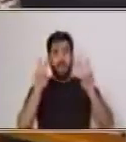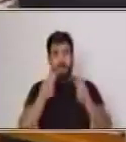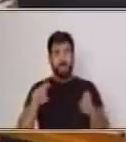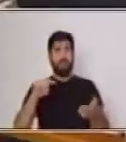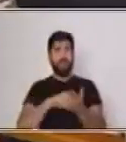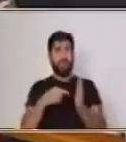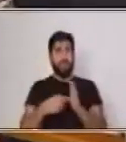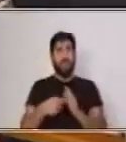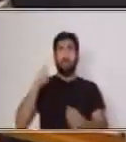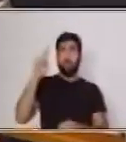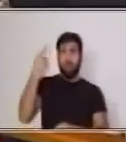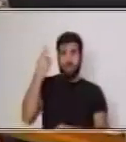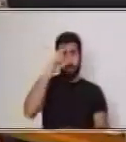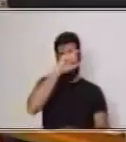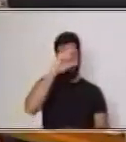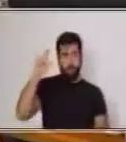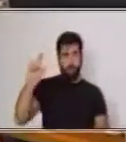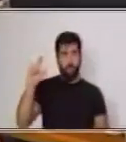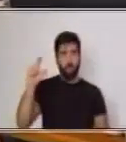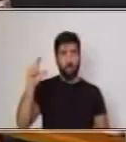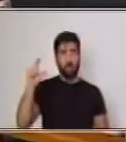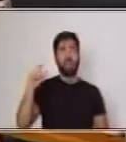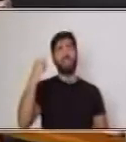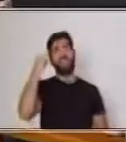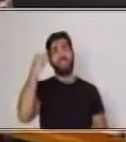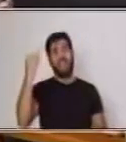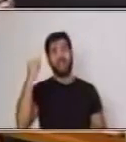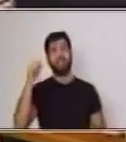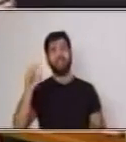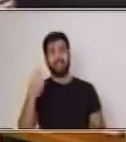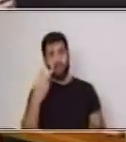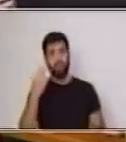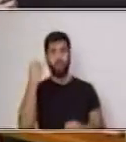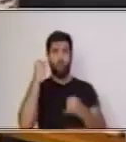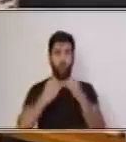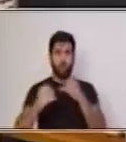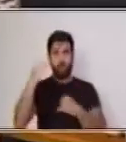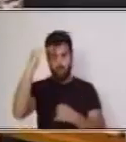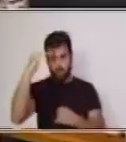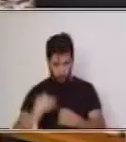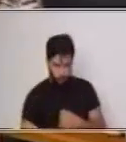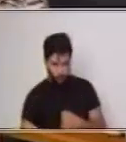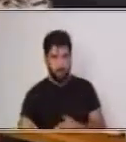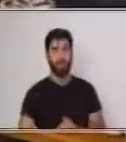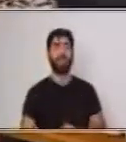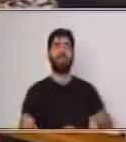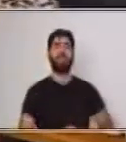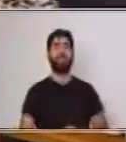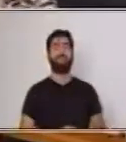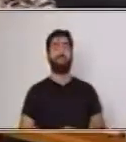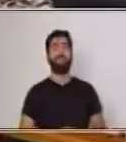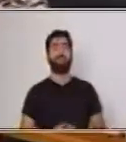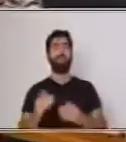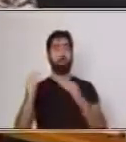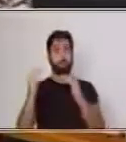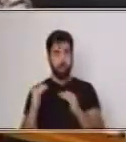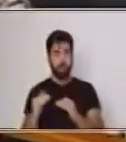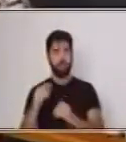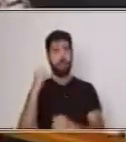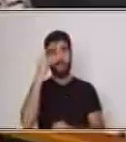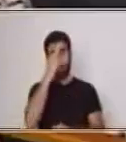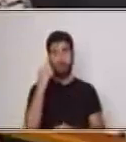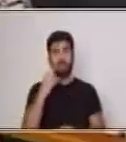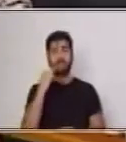al inicio, la idea principal y las secundarias en el resto de nuestro texto. En el